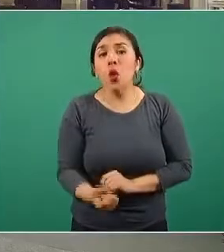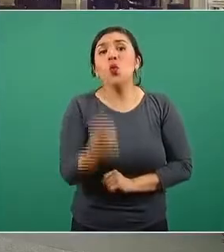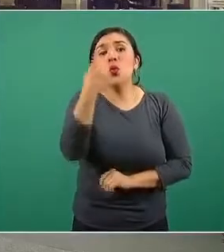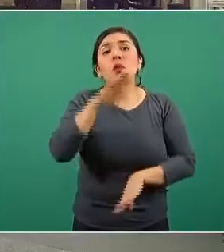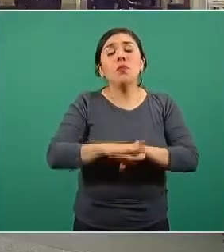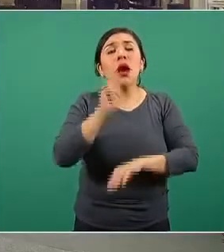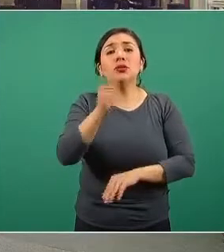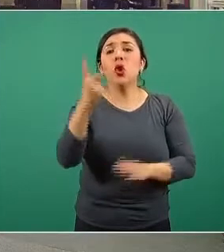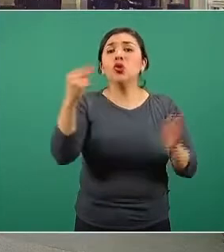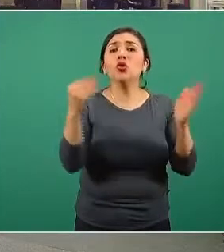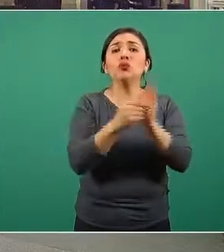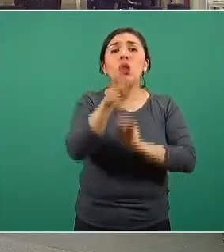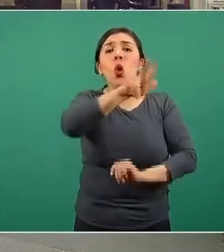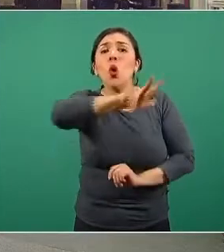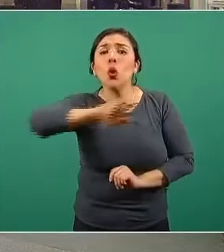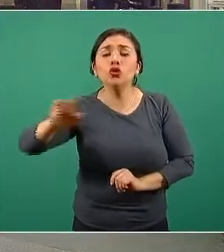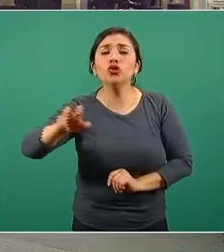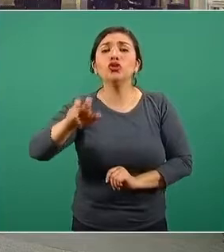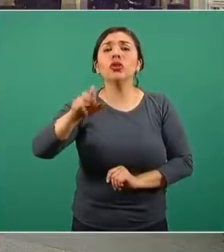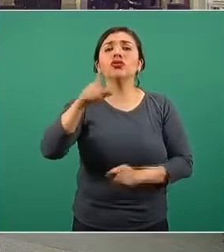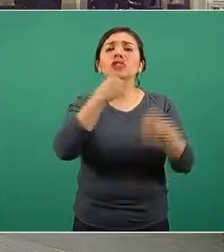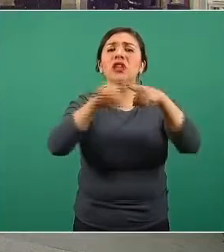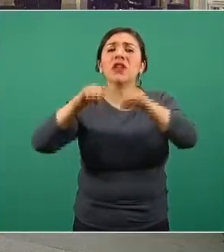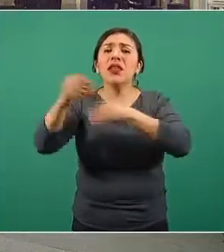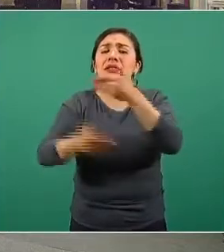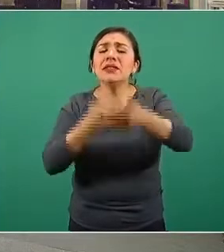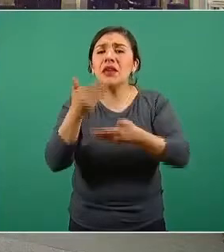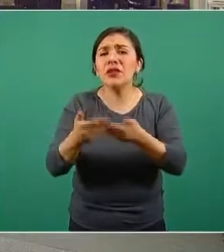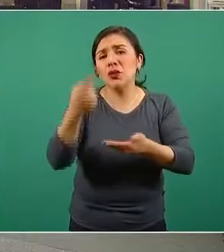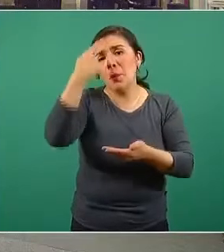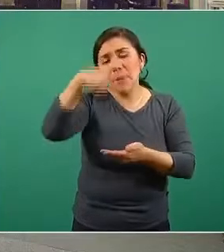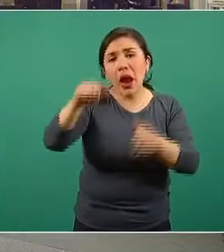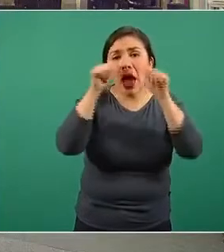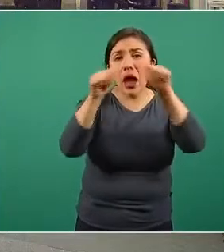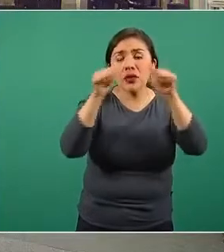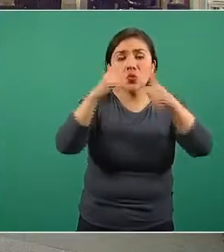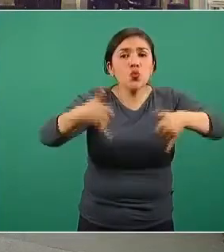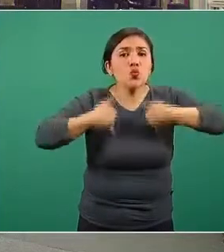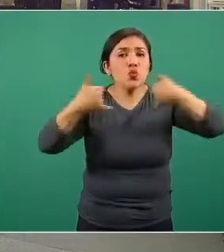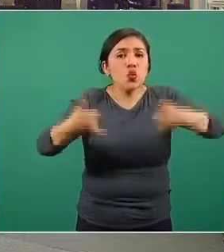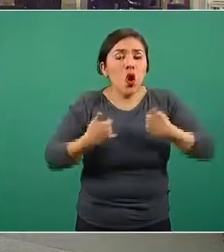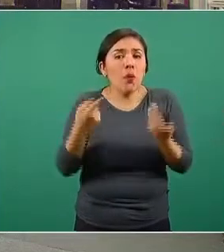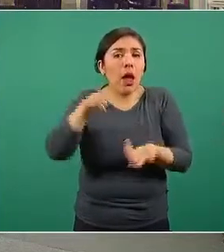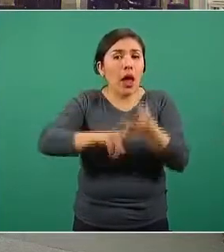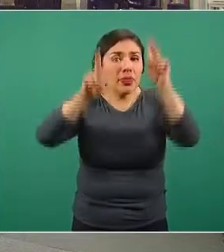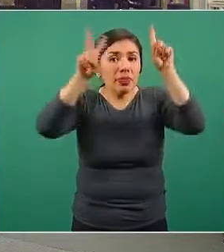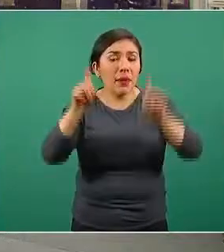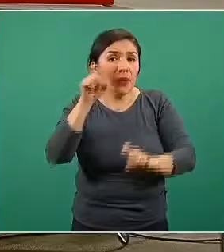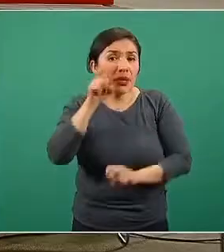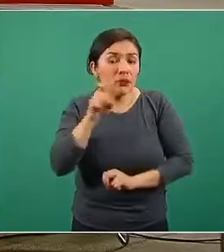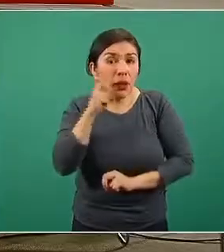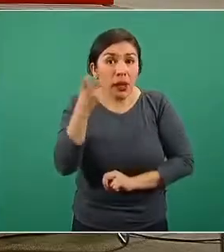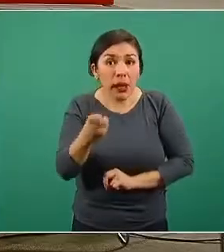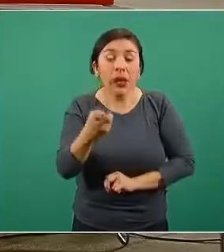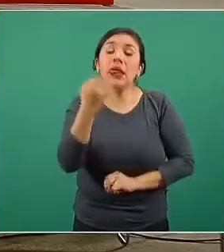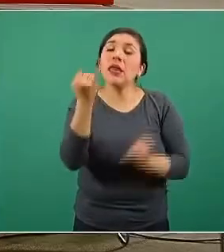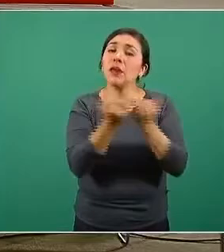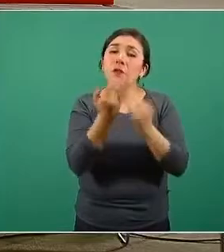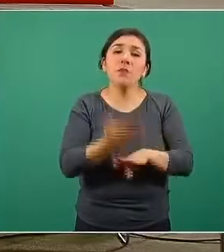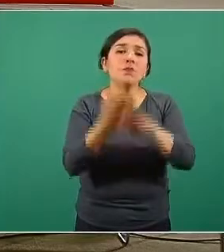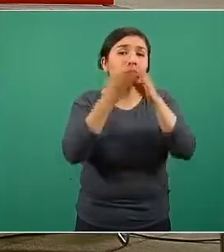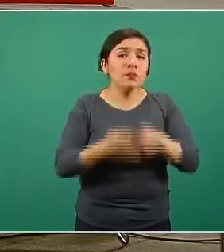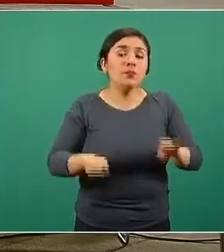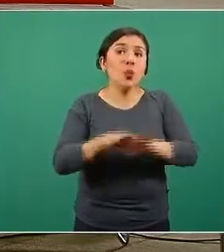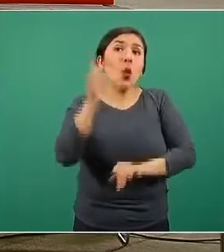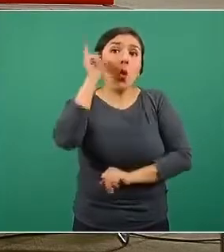en los 2.800 servicios amigables para las y los adolescentes, es un mensaje muy importante y